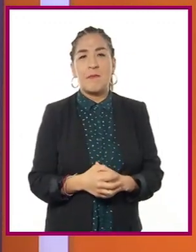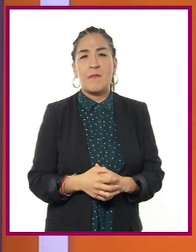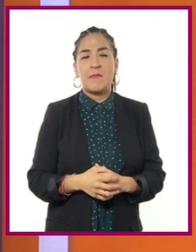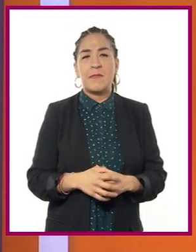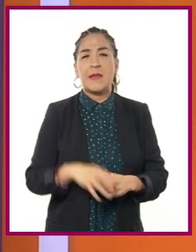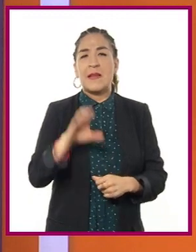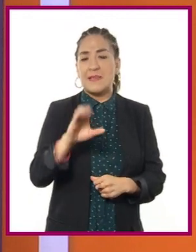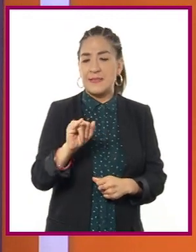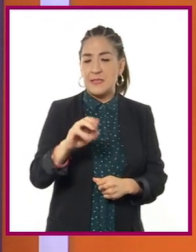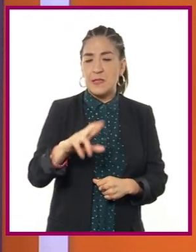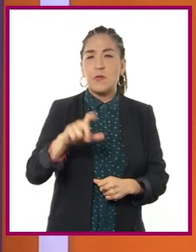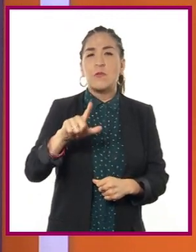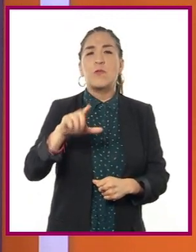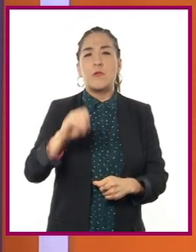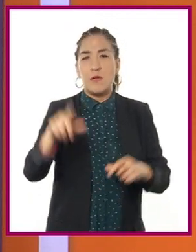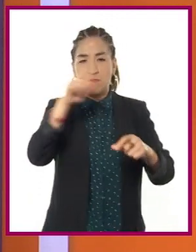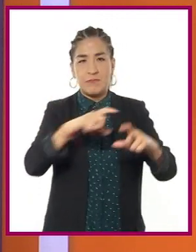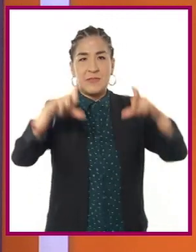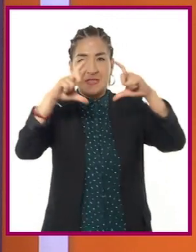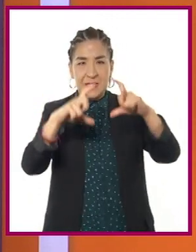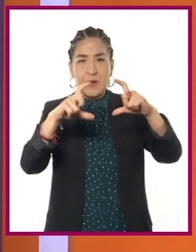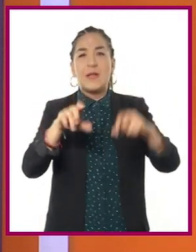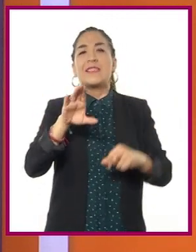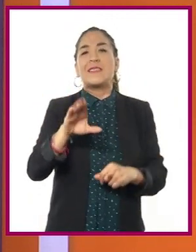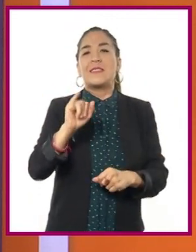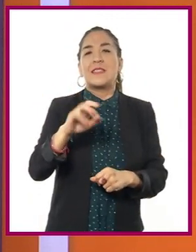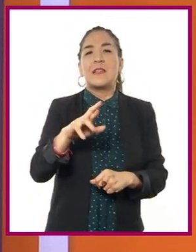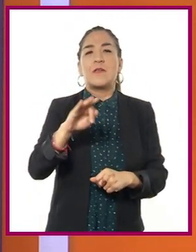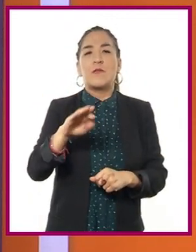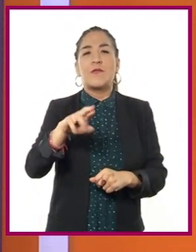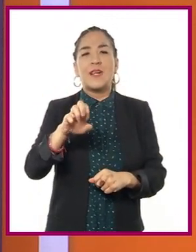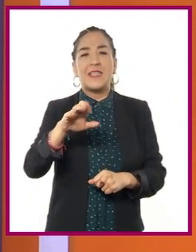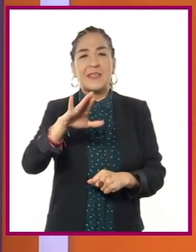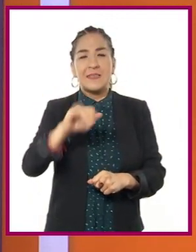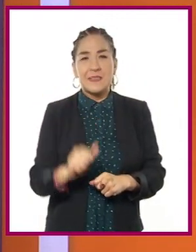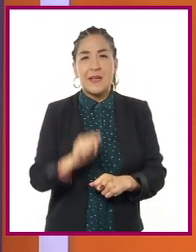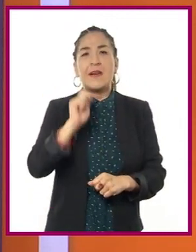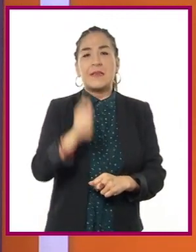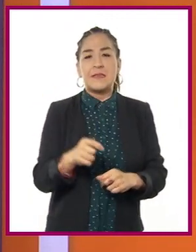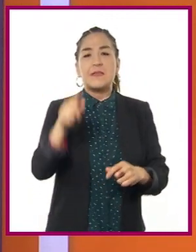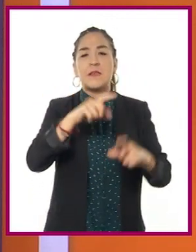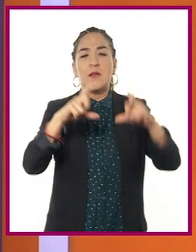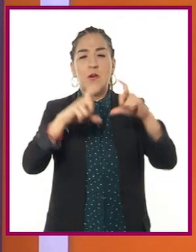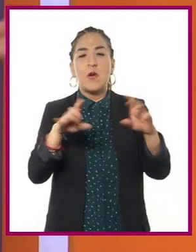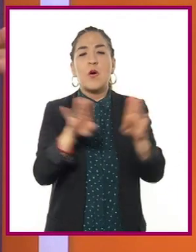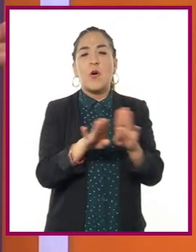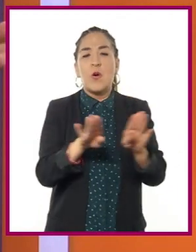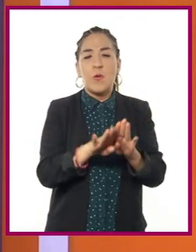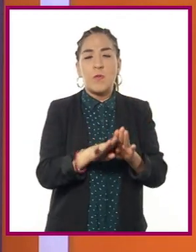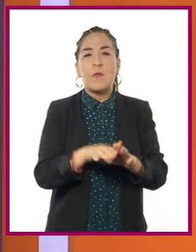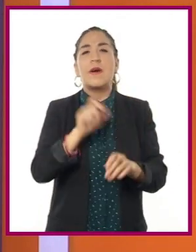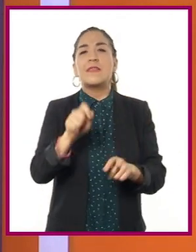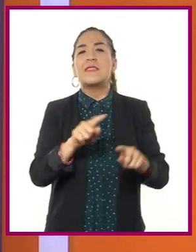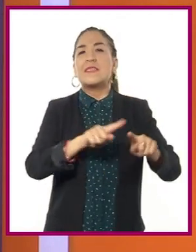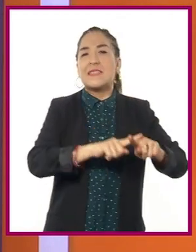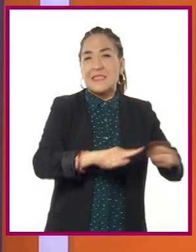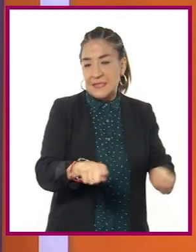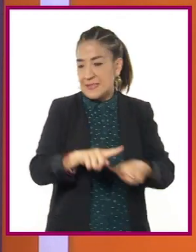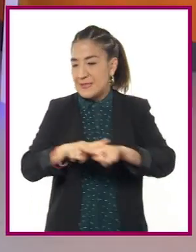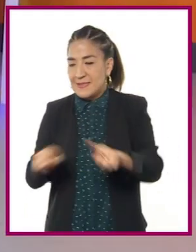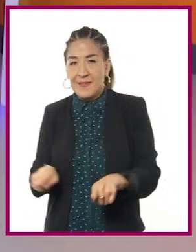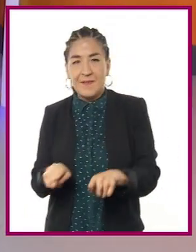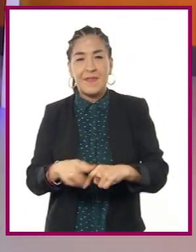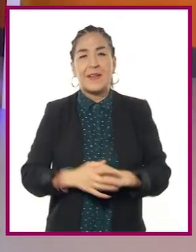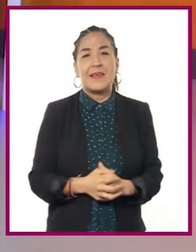Círculo y circunferencia son conceptos diferentes, aunque no independientes el uno del otro.